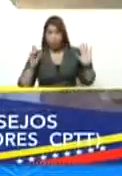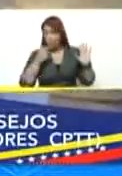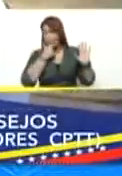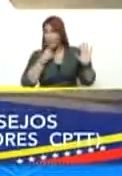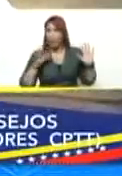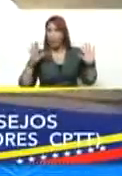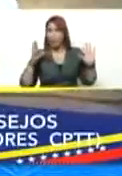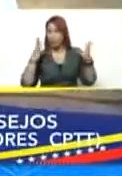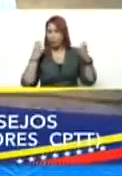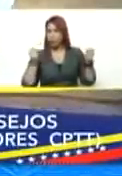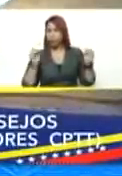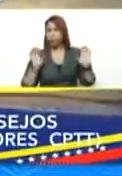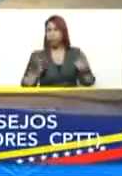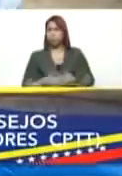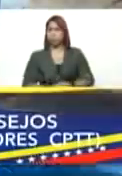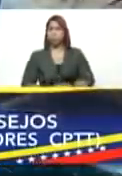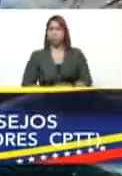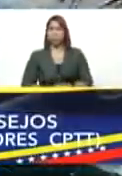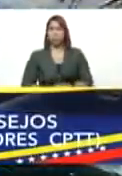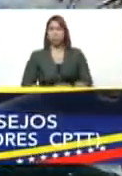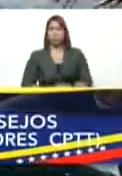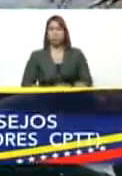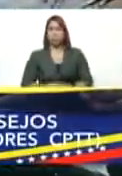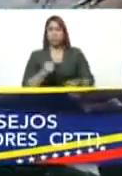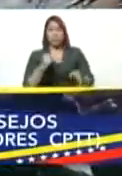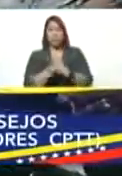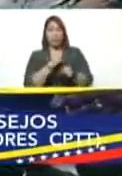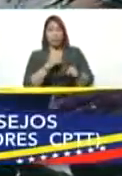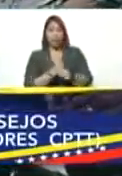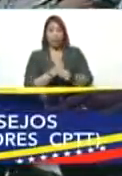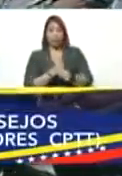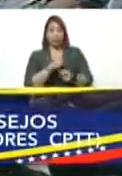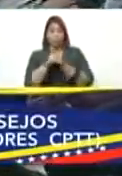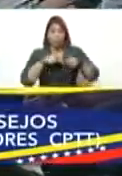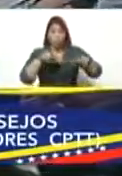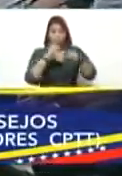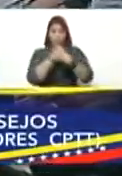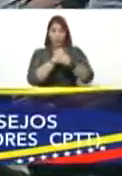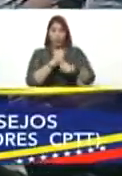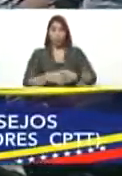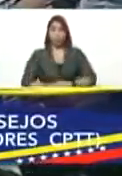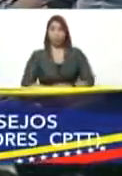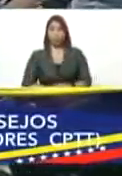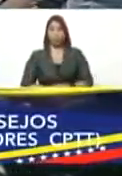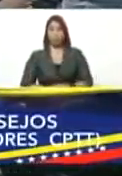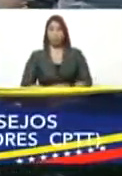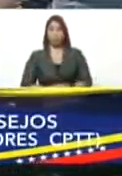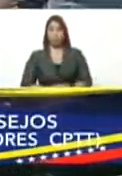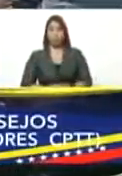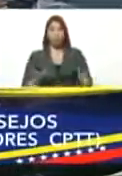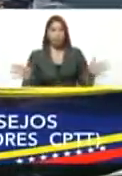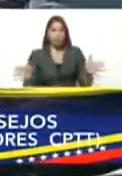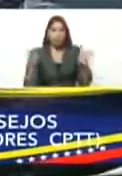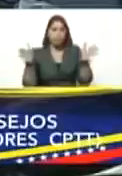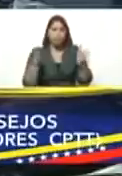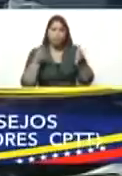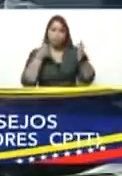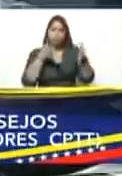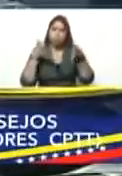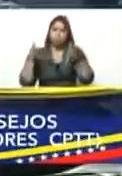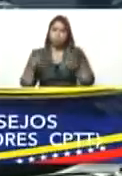Facilito entenderlo, ¿verdad? Del trabajador en su puesto de trabajo, que reciba la motivación, el